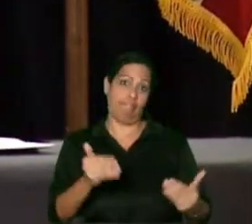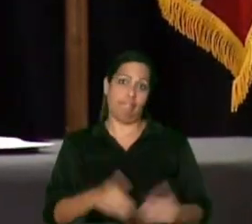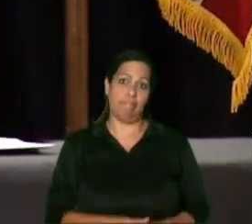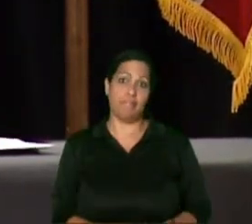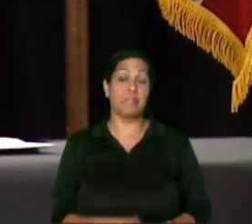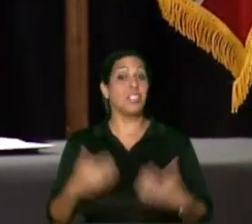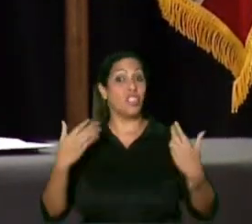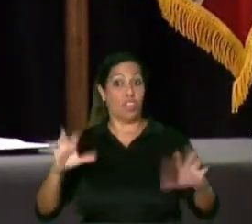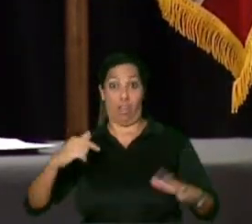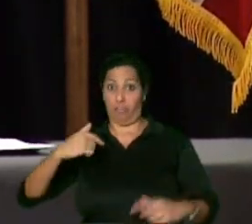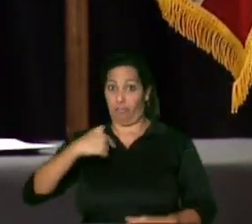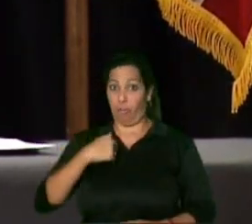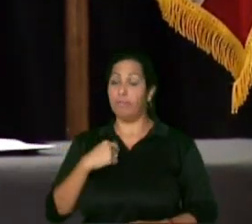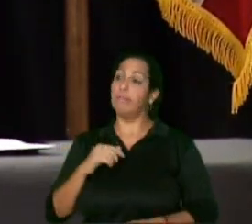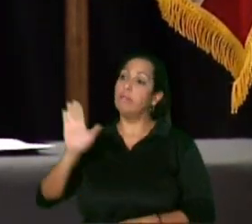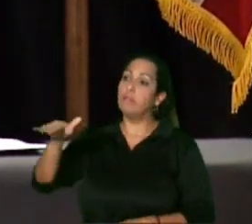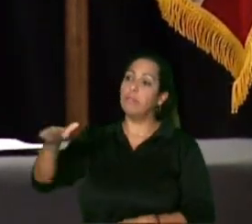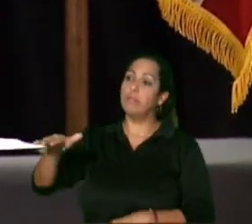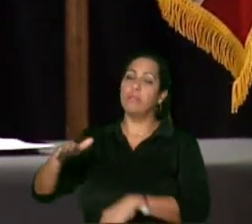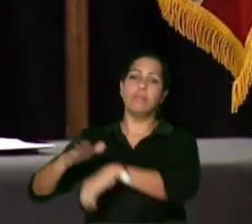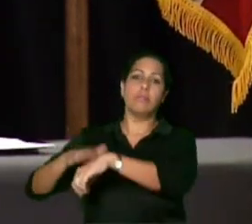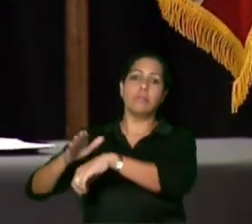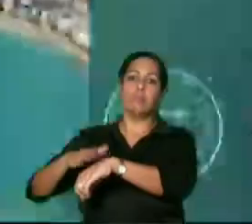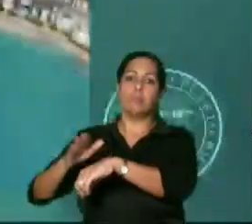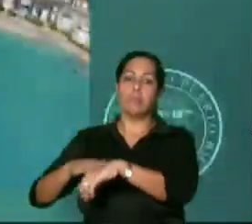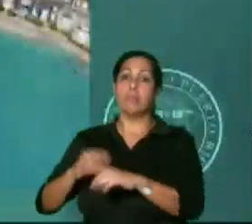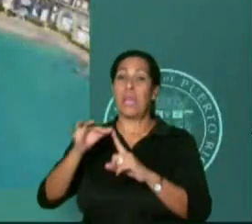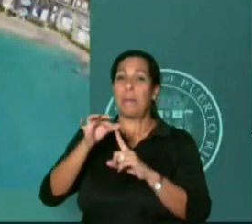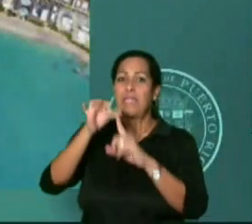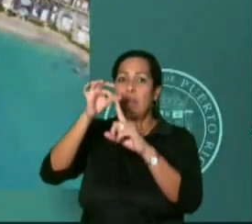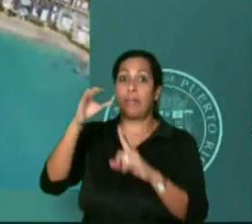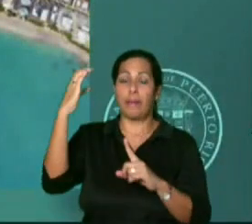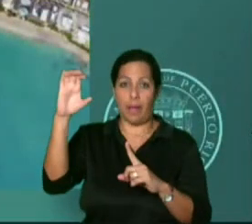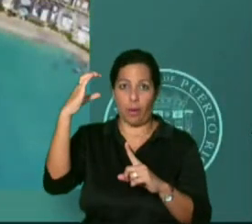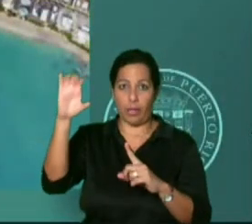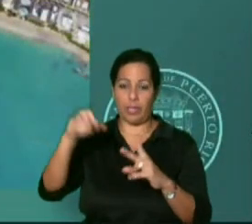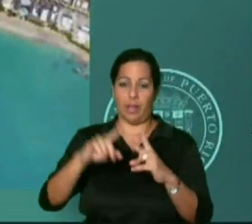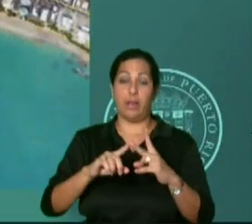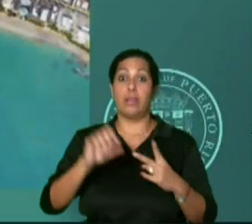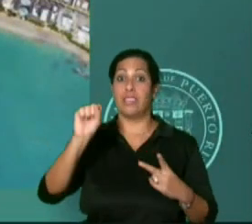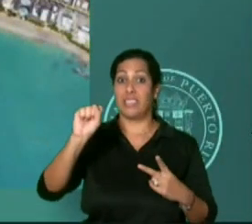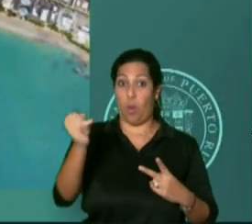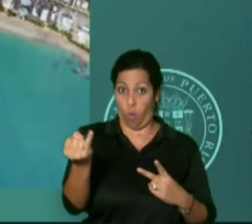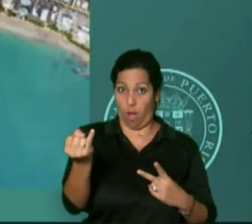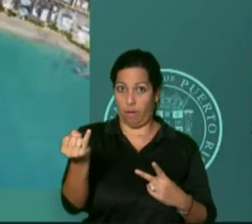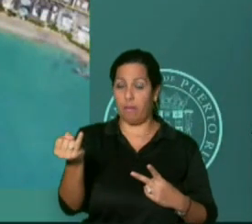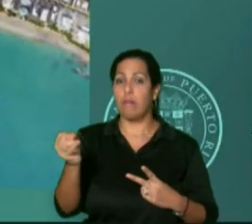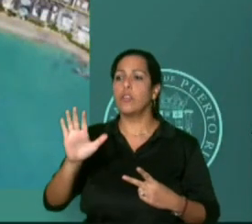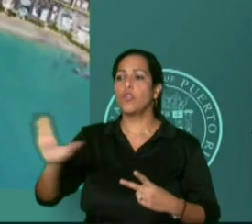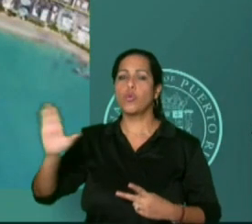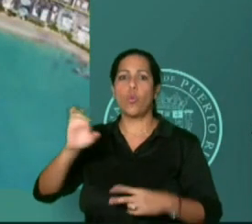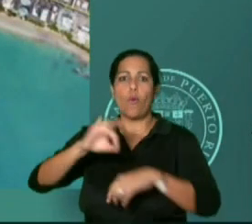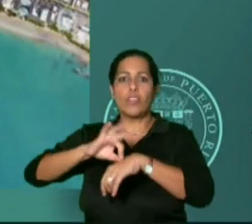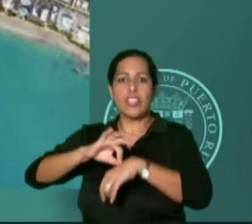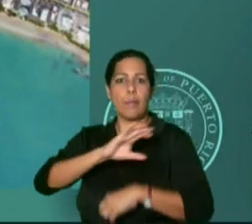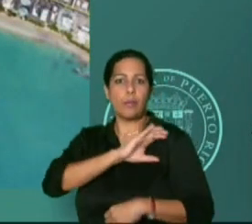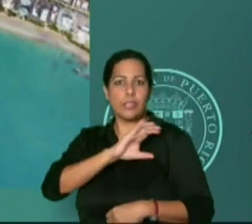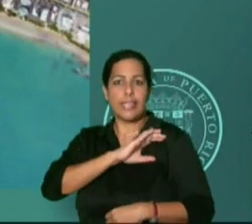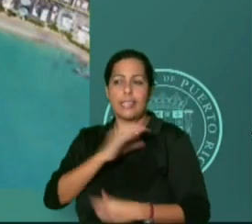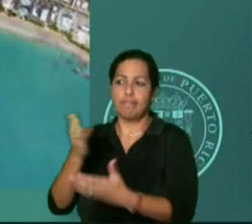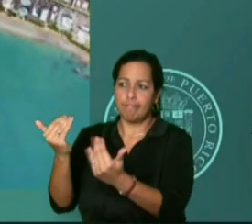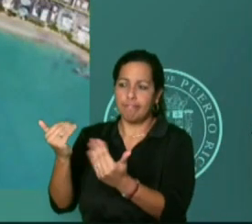He solicitado principalmente a la policía de las áreas de Carolina y de San Juan que sometieran un plan de trabajo